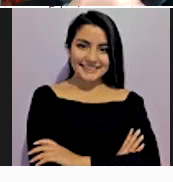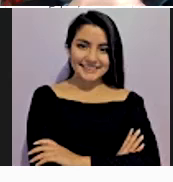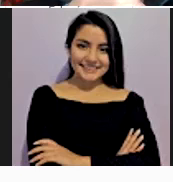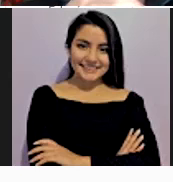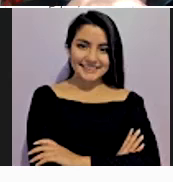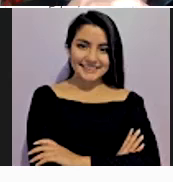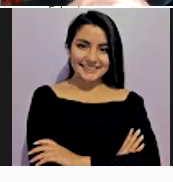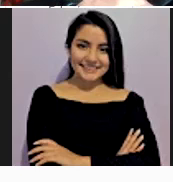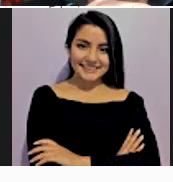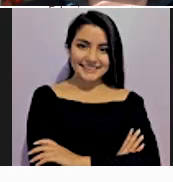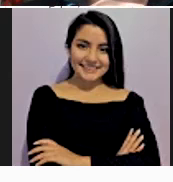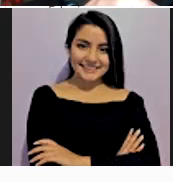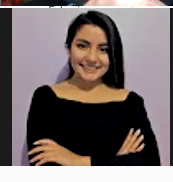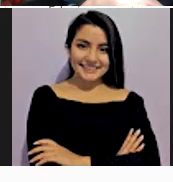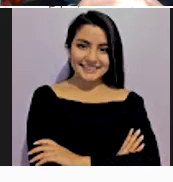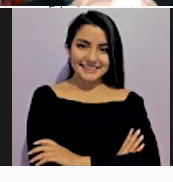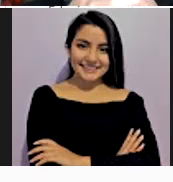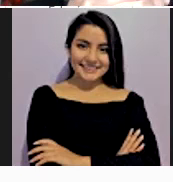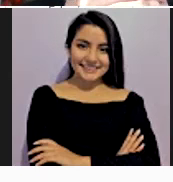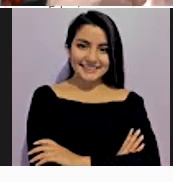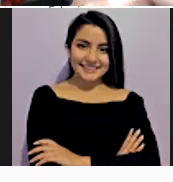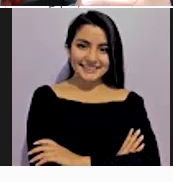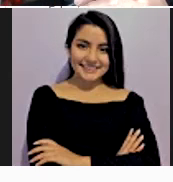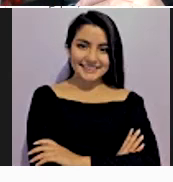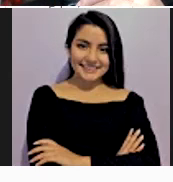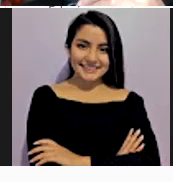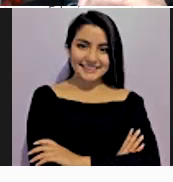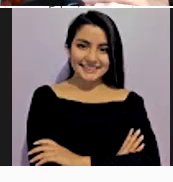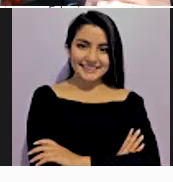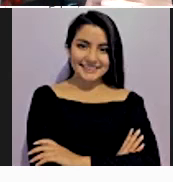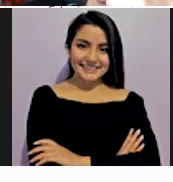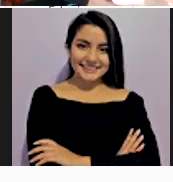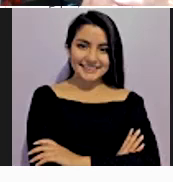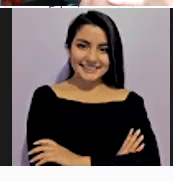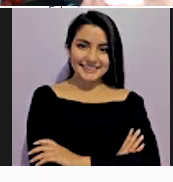de suspensión o el gasto sólido de fondo. ¿Cuál de los dos debemos conocer?